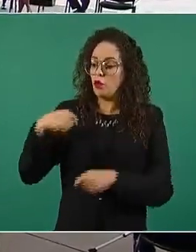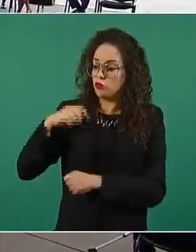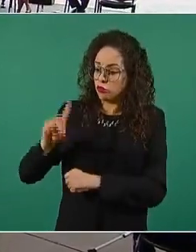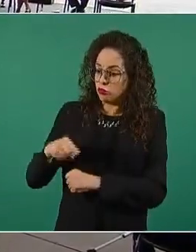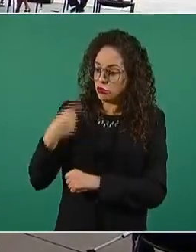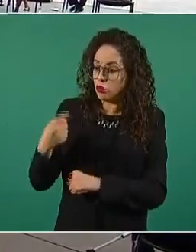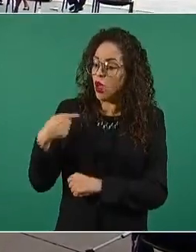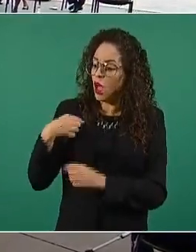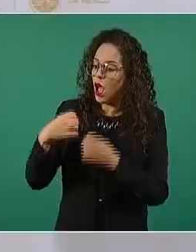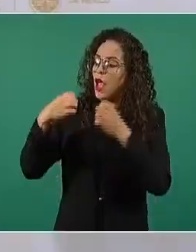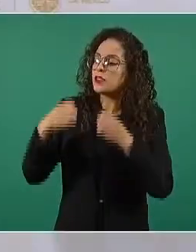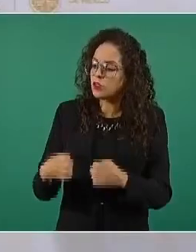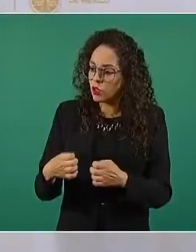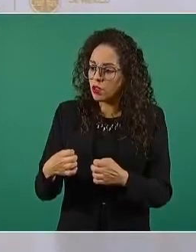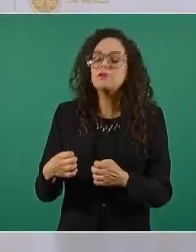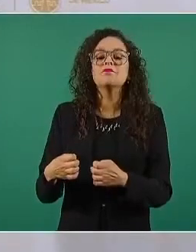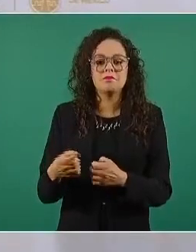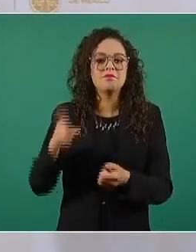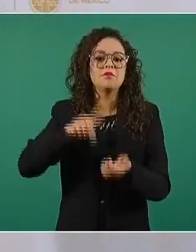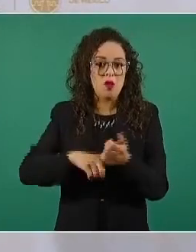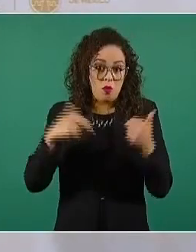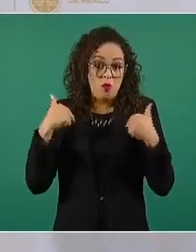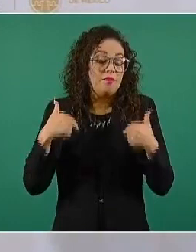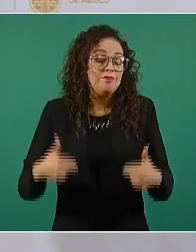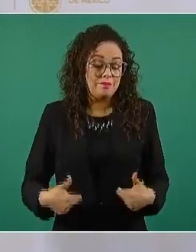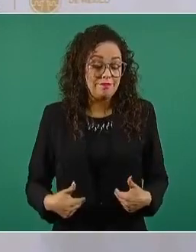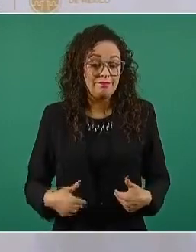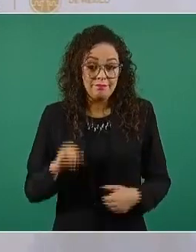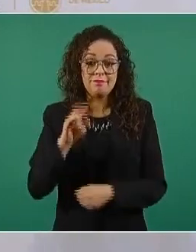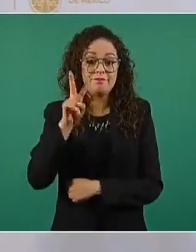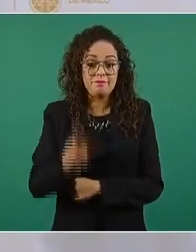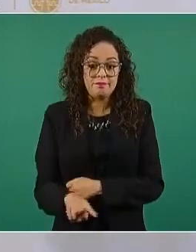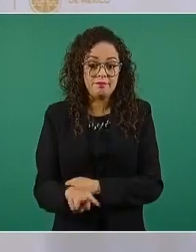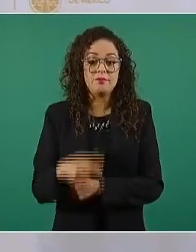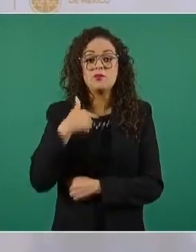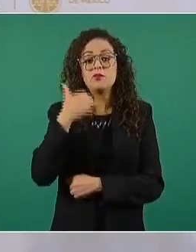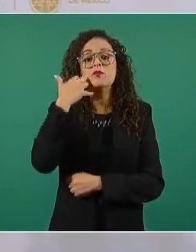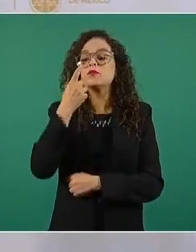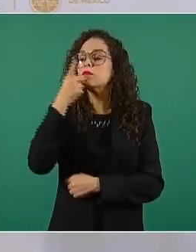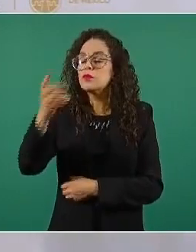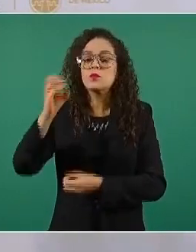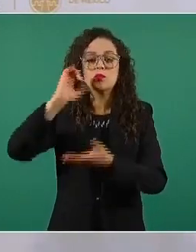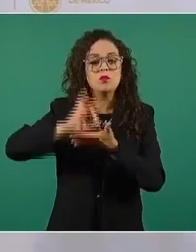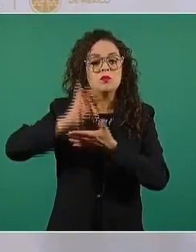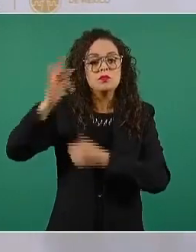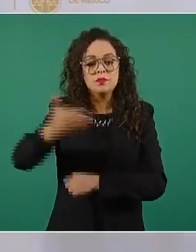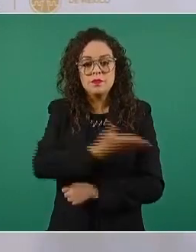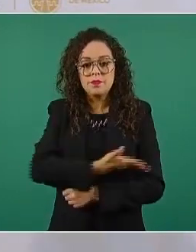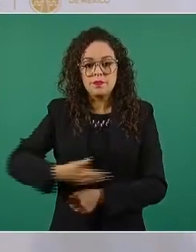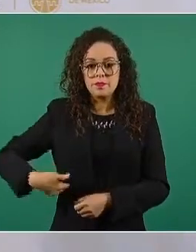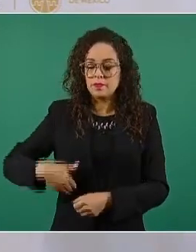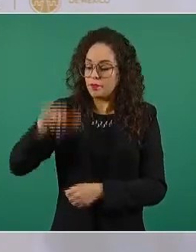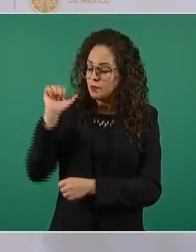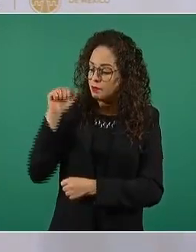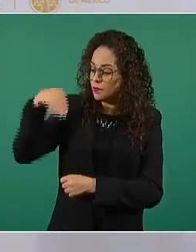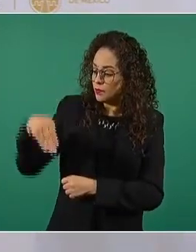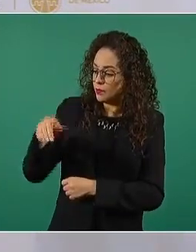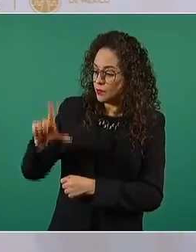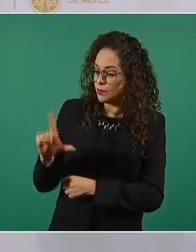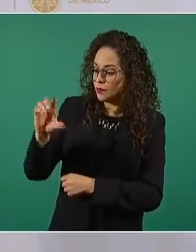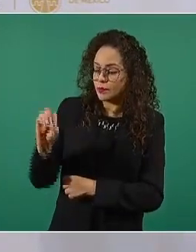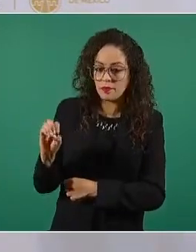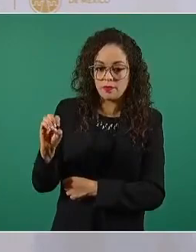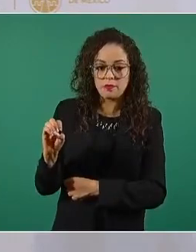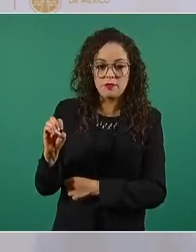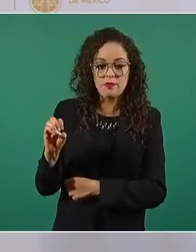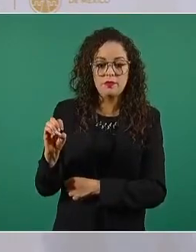humanos. Me gustaría agradecer al presidente López Obrador por hablar